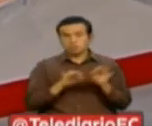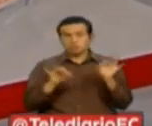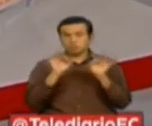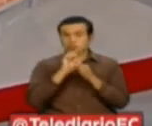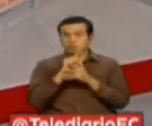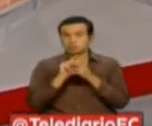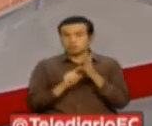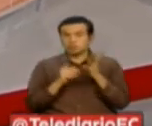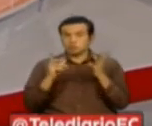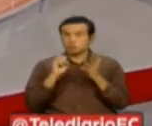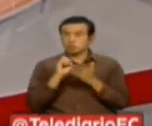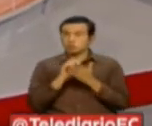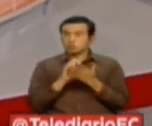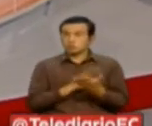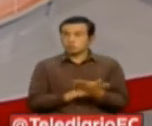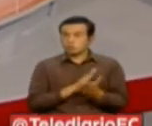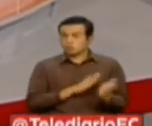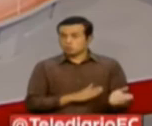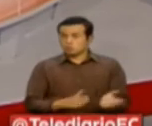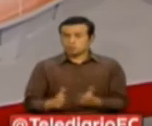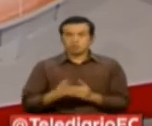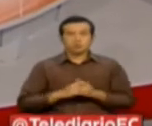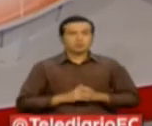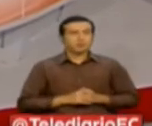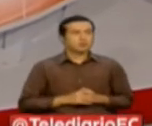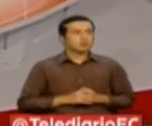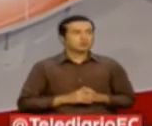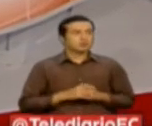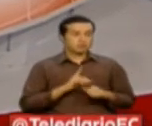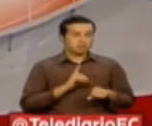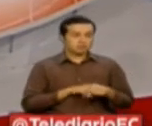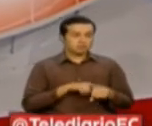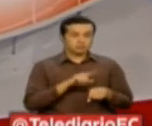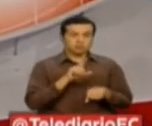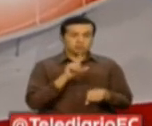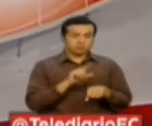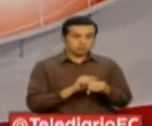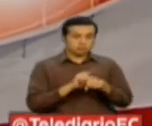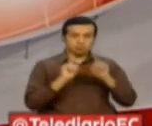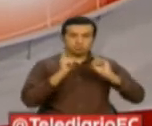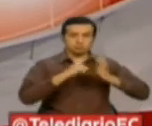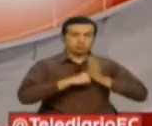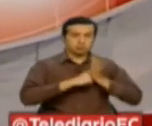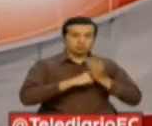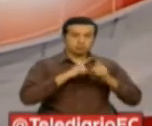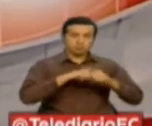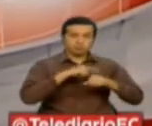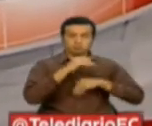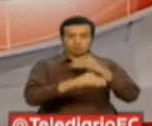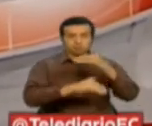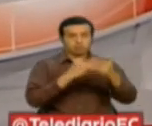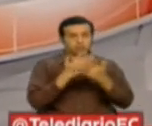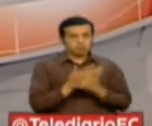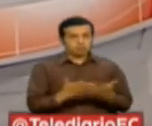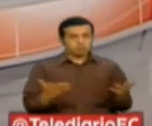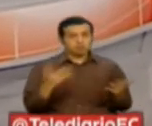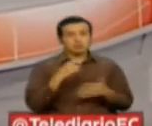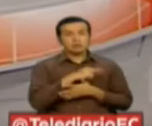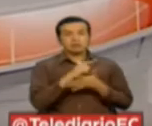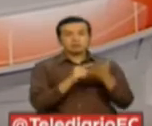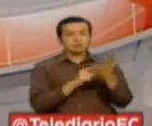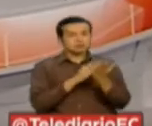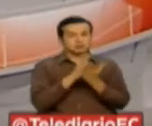que están incluidas en el primero porque no es no es de corto plazo una negociación toma tiempo es de largo plazo pero lo que hay que hacer es